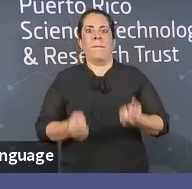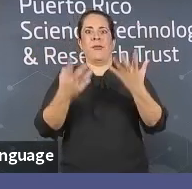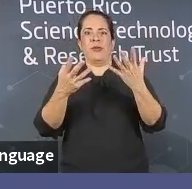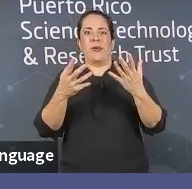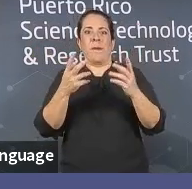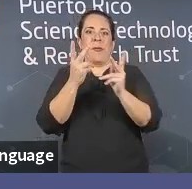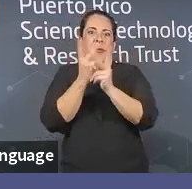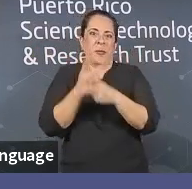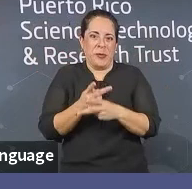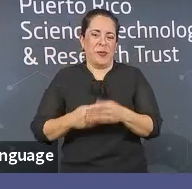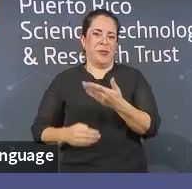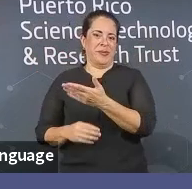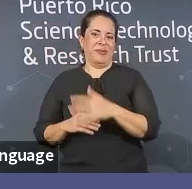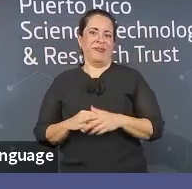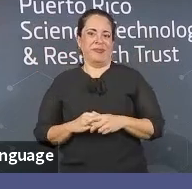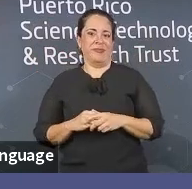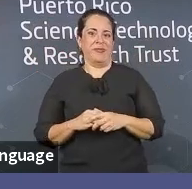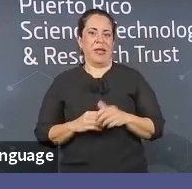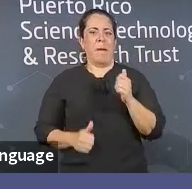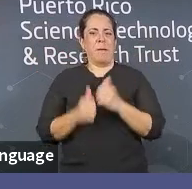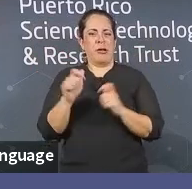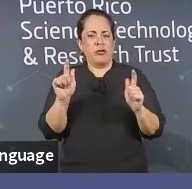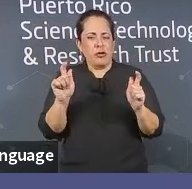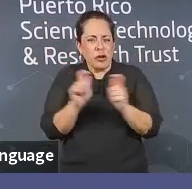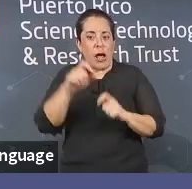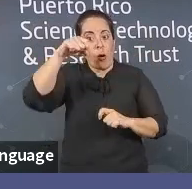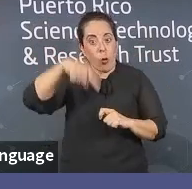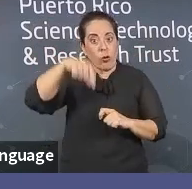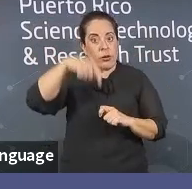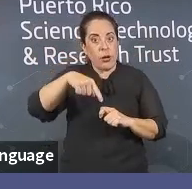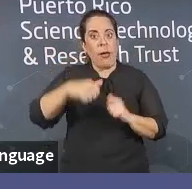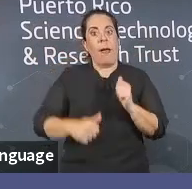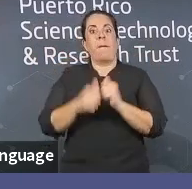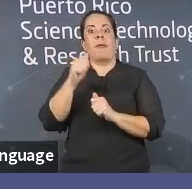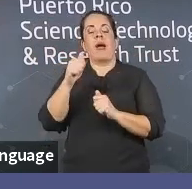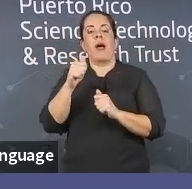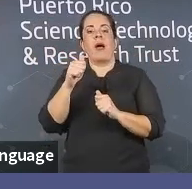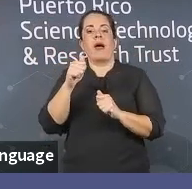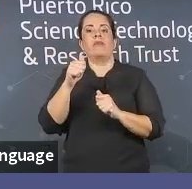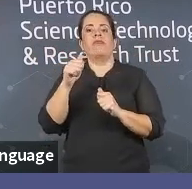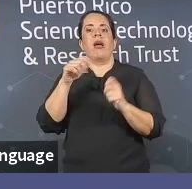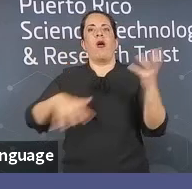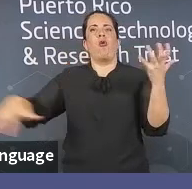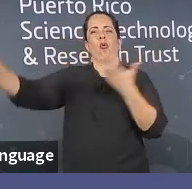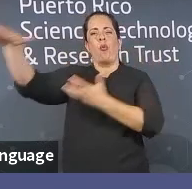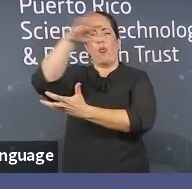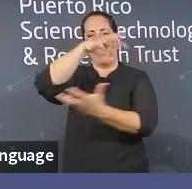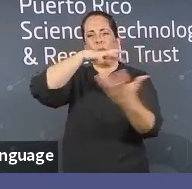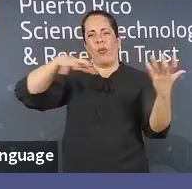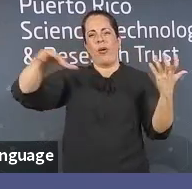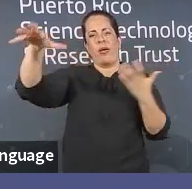producto. Entonces, entre más pequeña es la gota, más fina es nuestra nube, más fina es nuestra